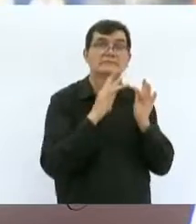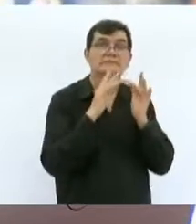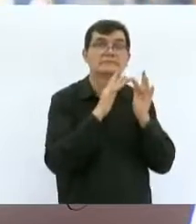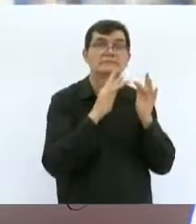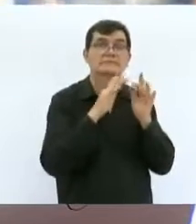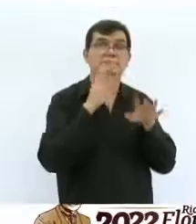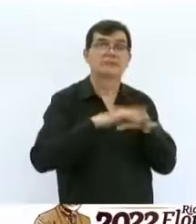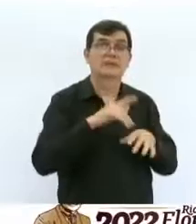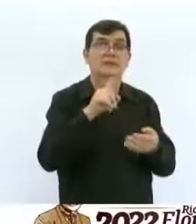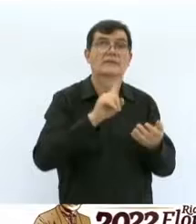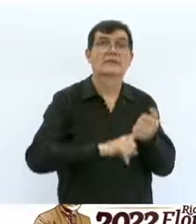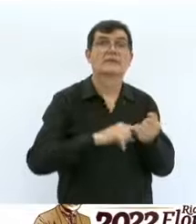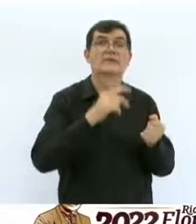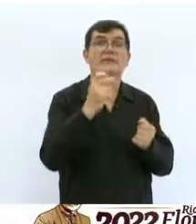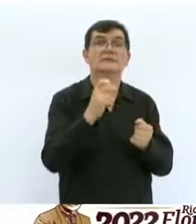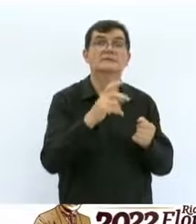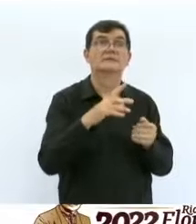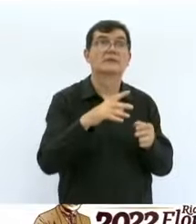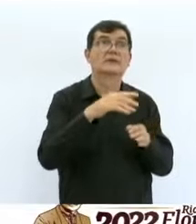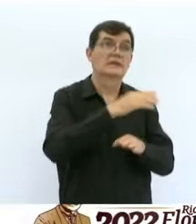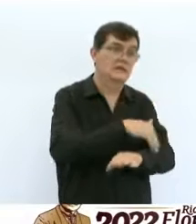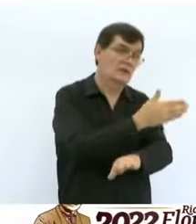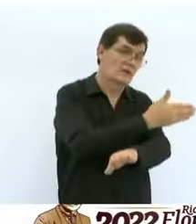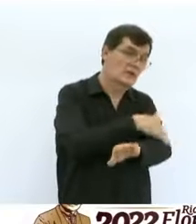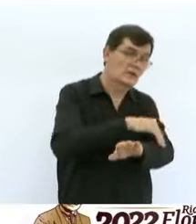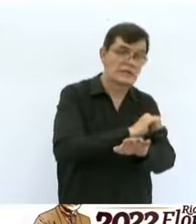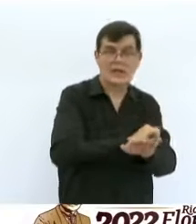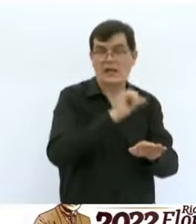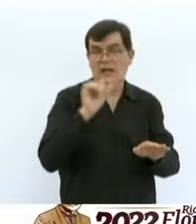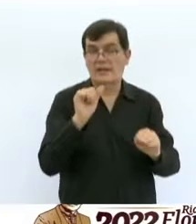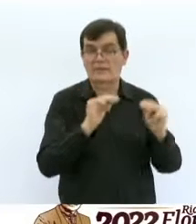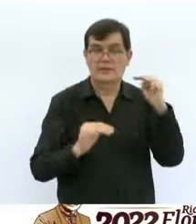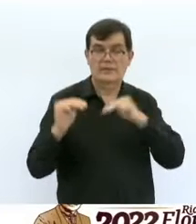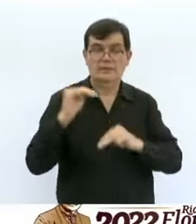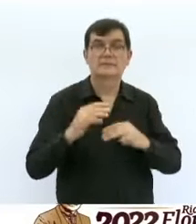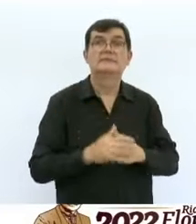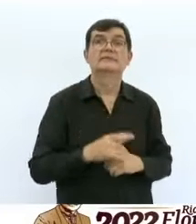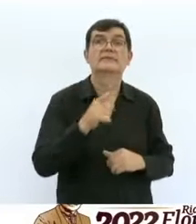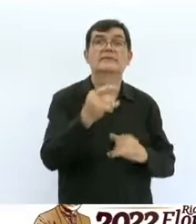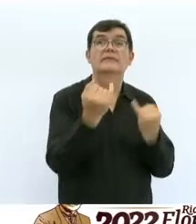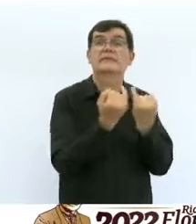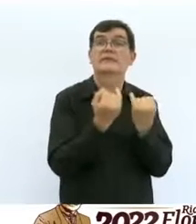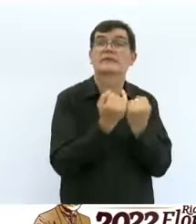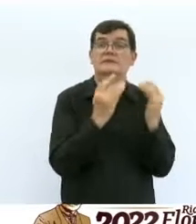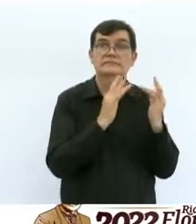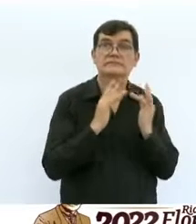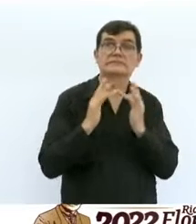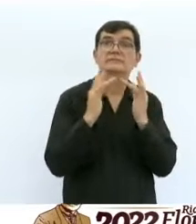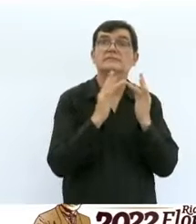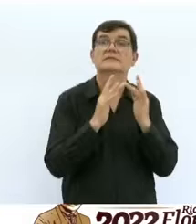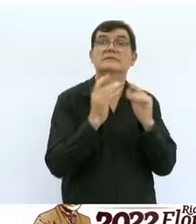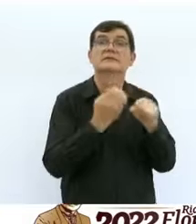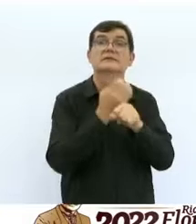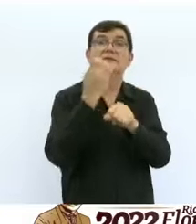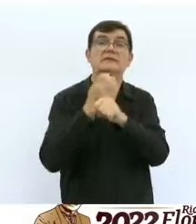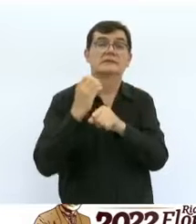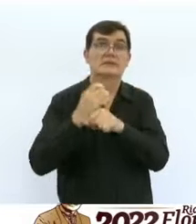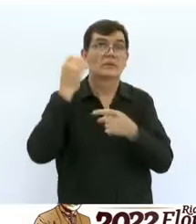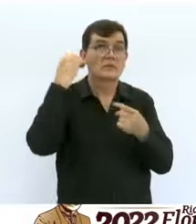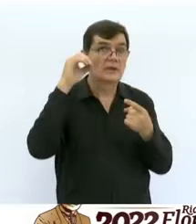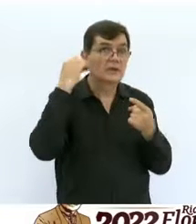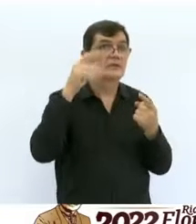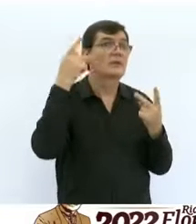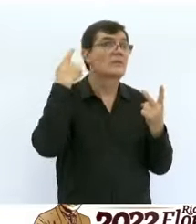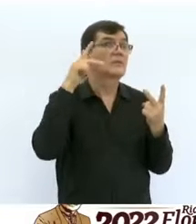completa desde la costa hacia la montaña así como interconectar a los estados colindantes de oaxaca